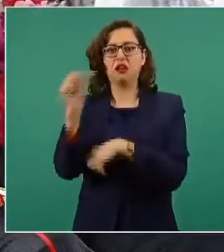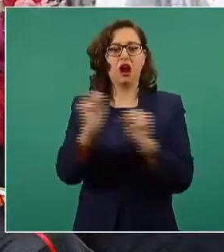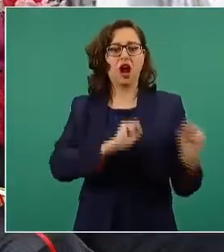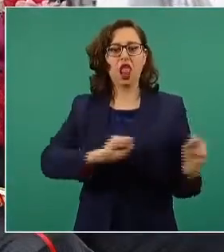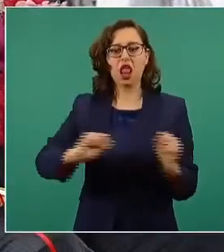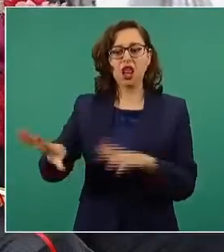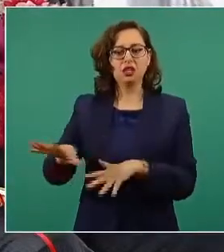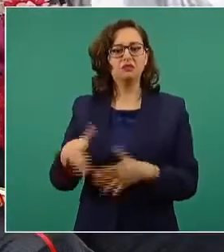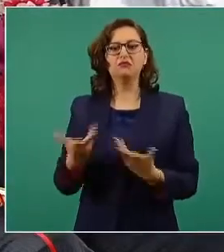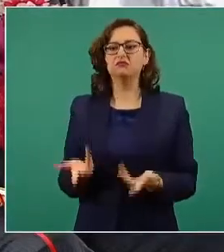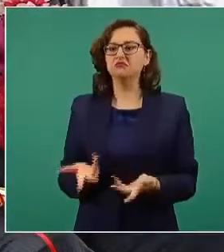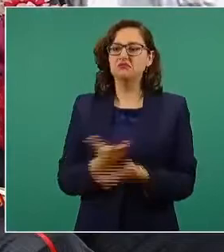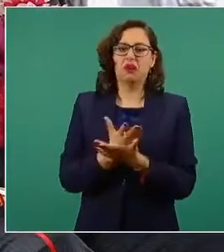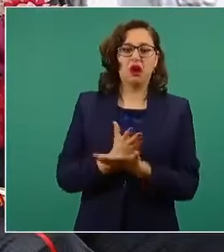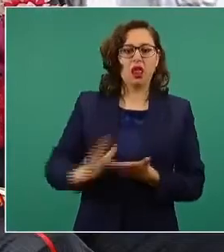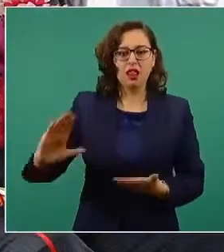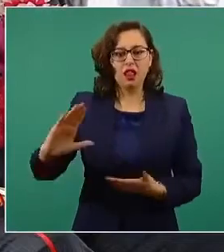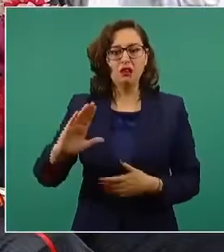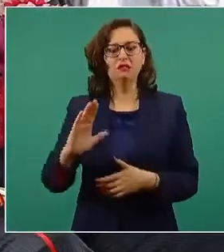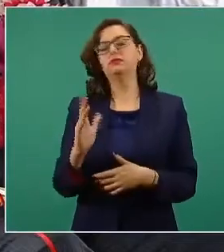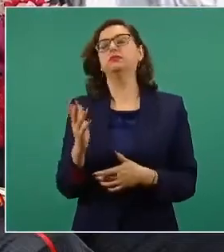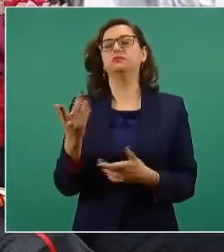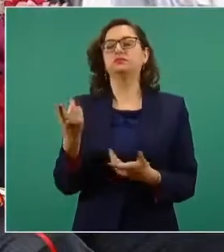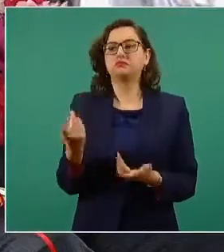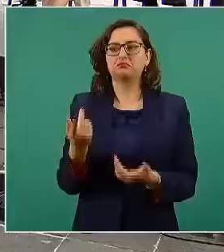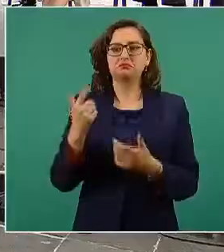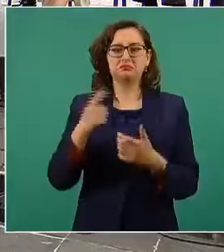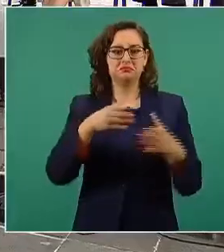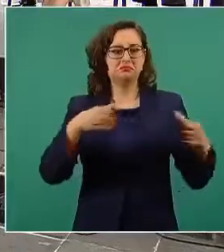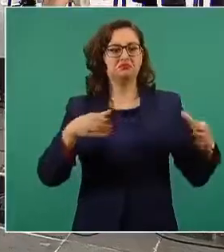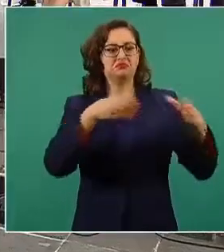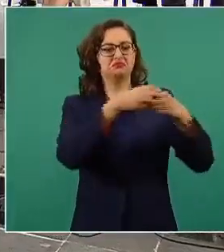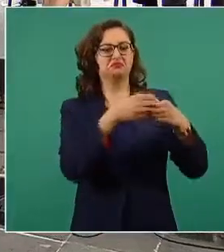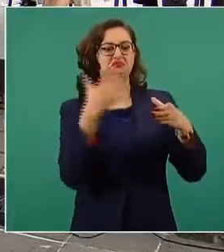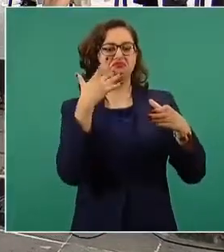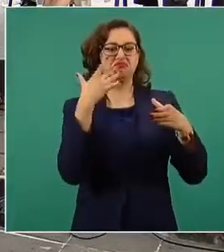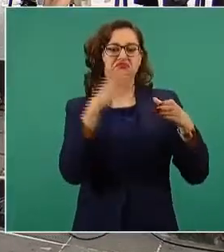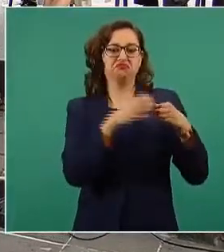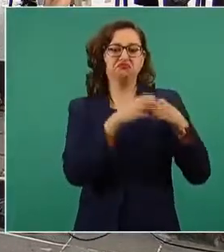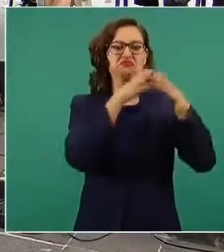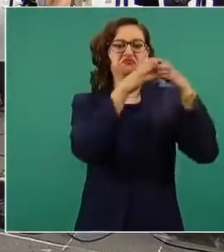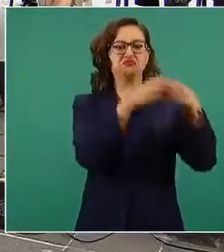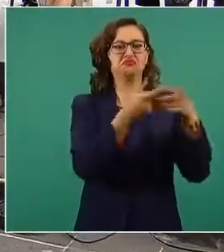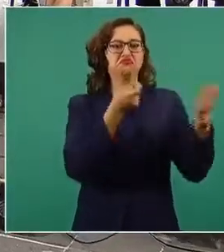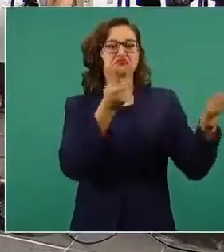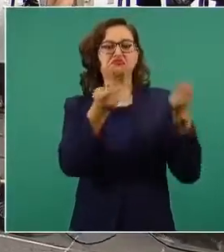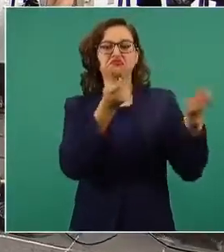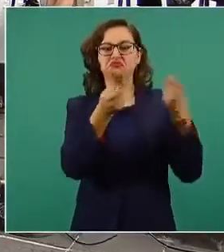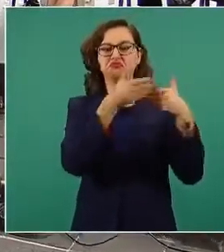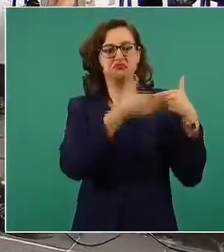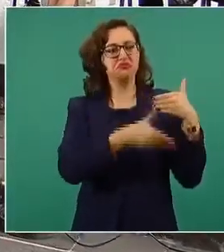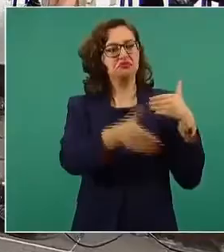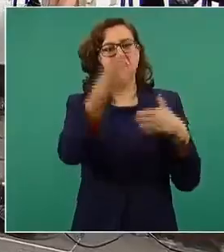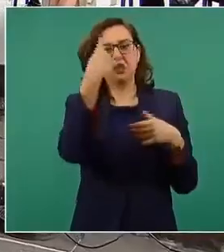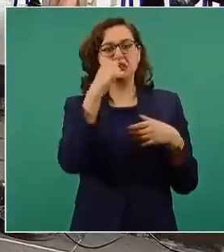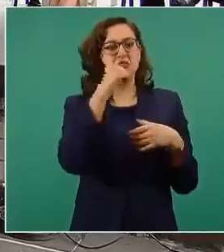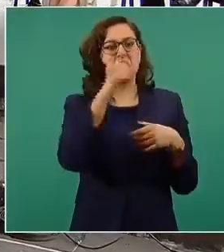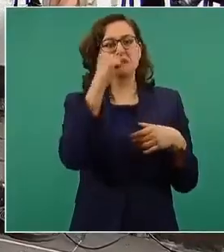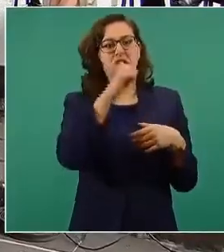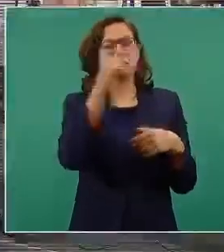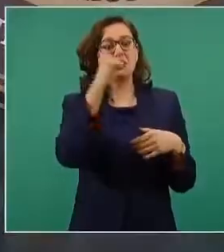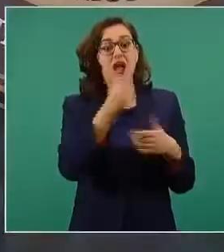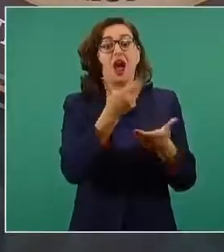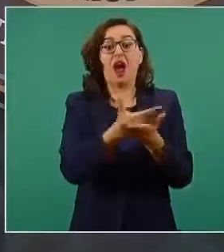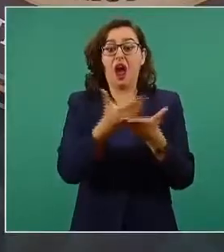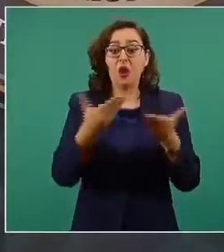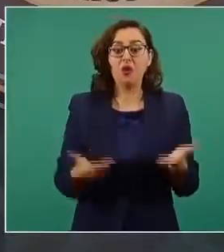abandonados, despreciados por los poderes y oligarquías que casi siempre gobernaron a mi país y que hoy